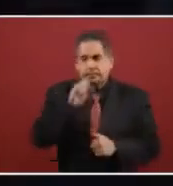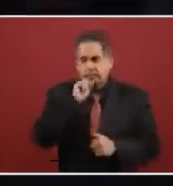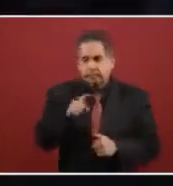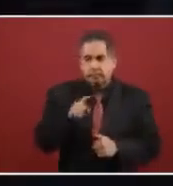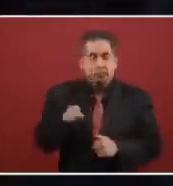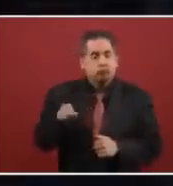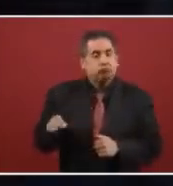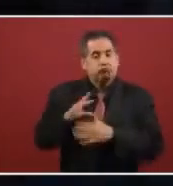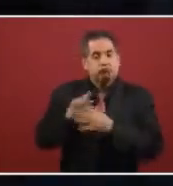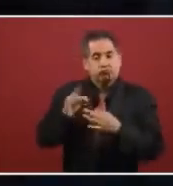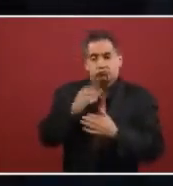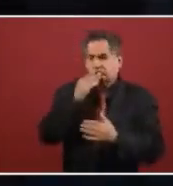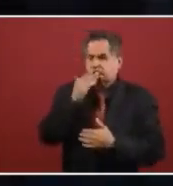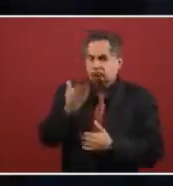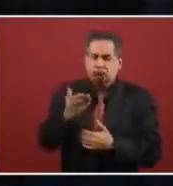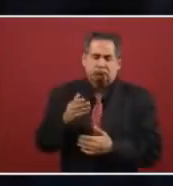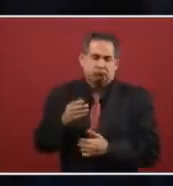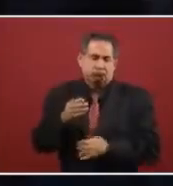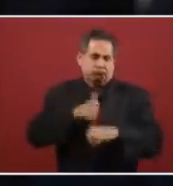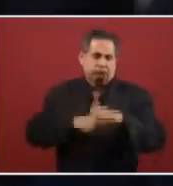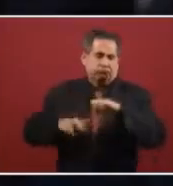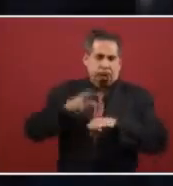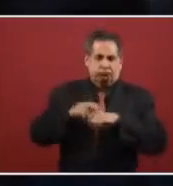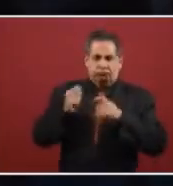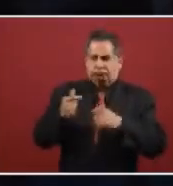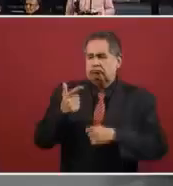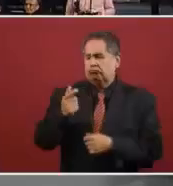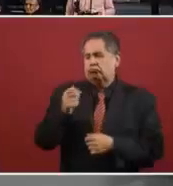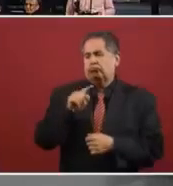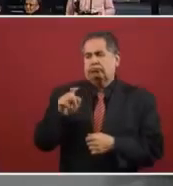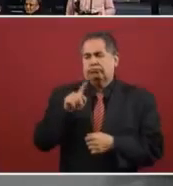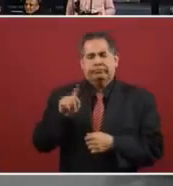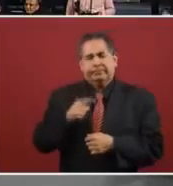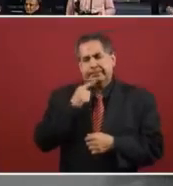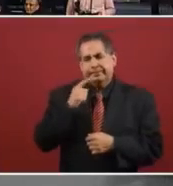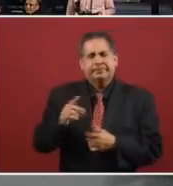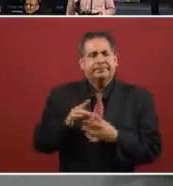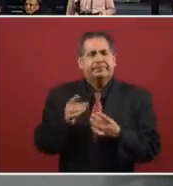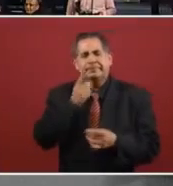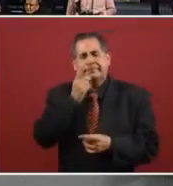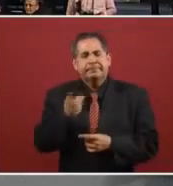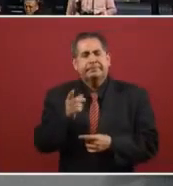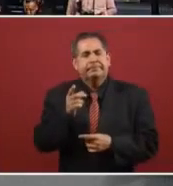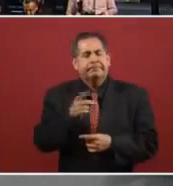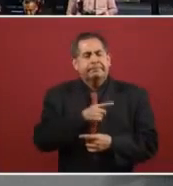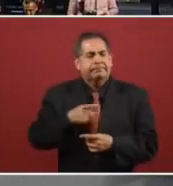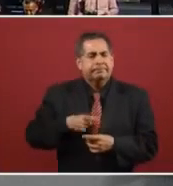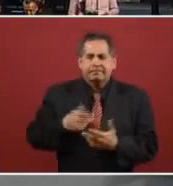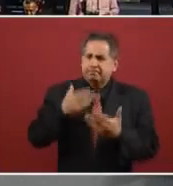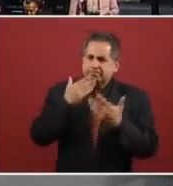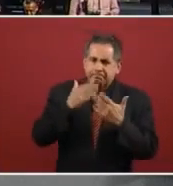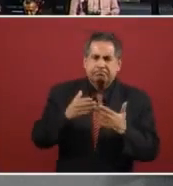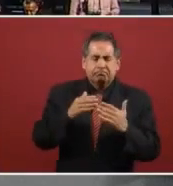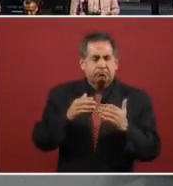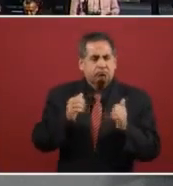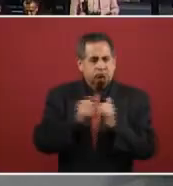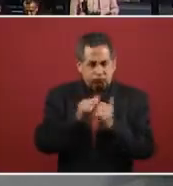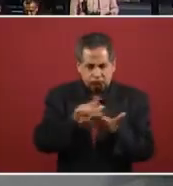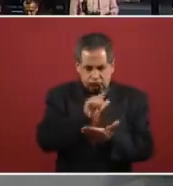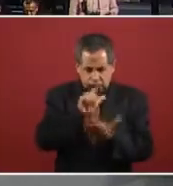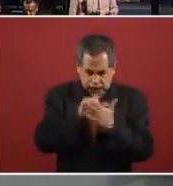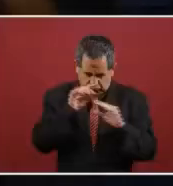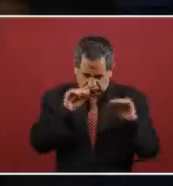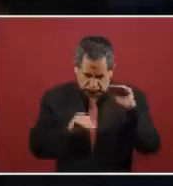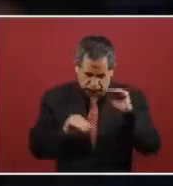elogia de paso el propio So embajador they're emérito, saying that they José think they Gales, need to be stronger when they deal with the Americans and el their,